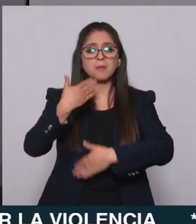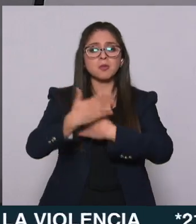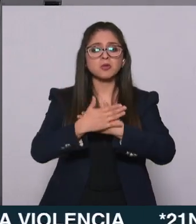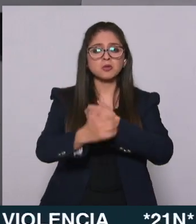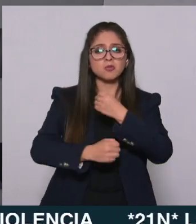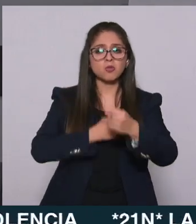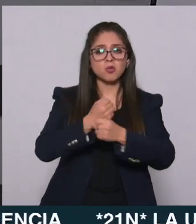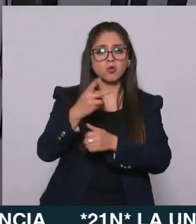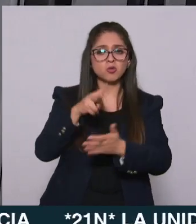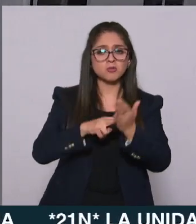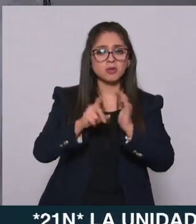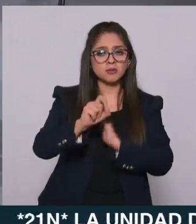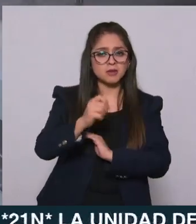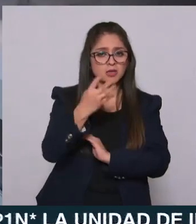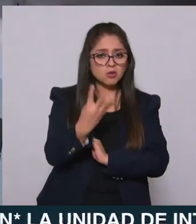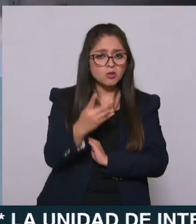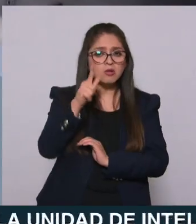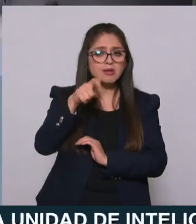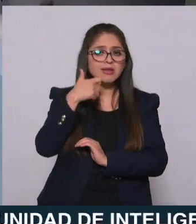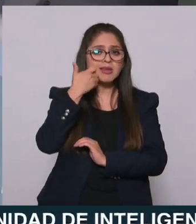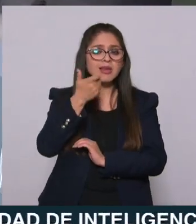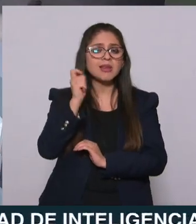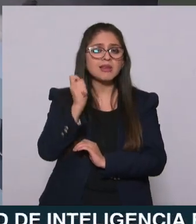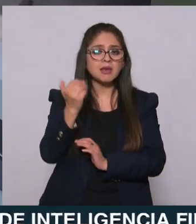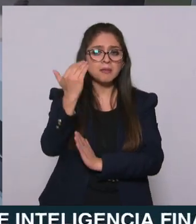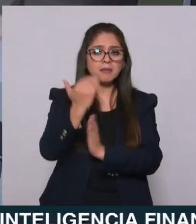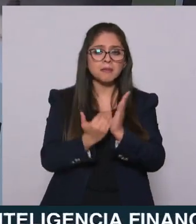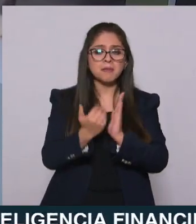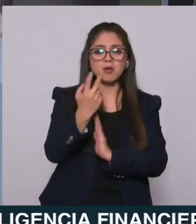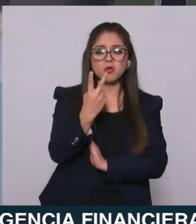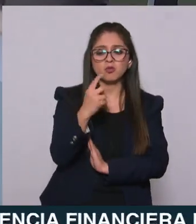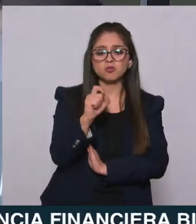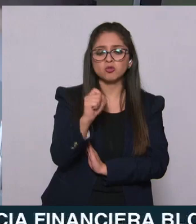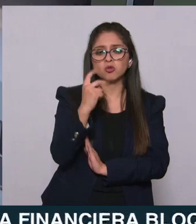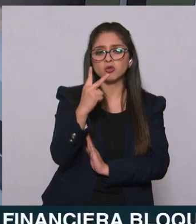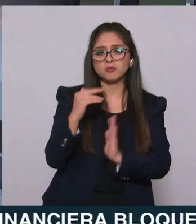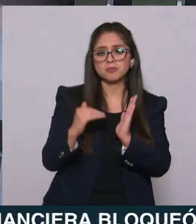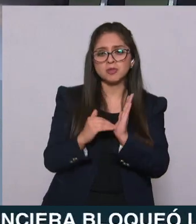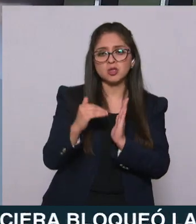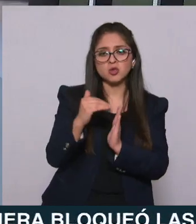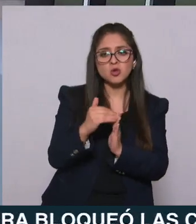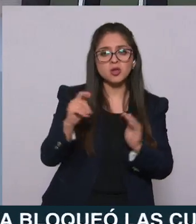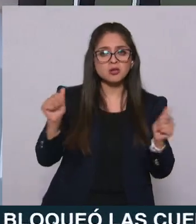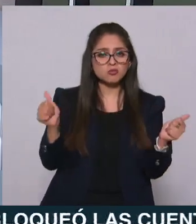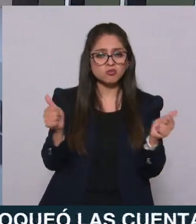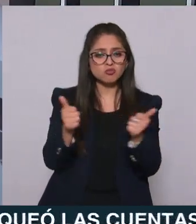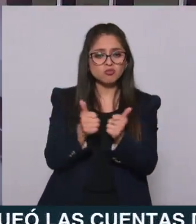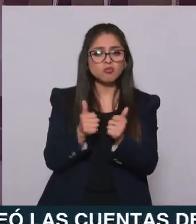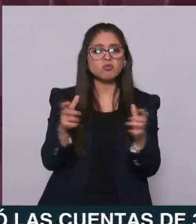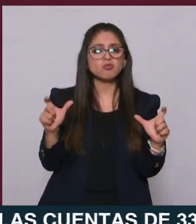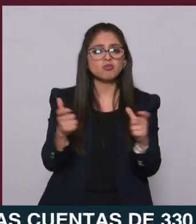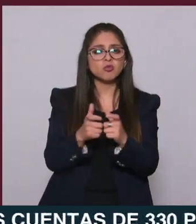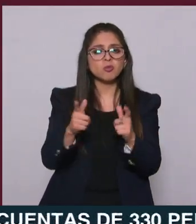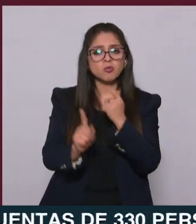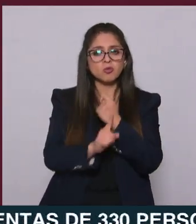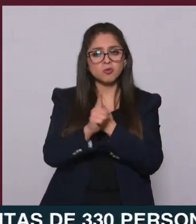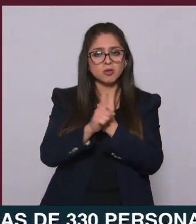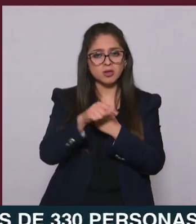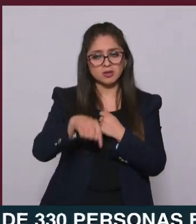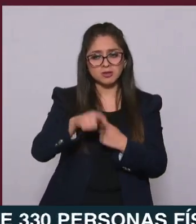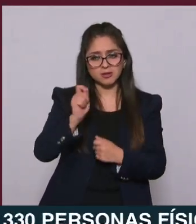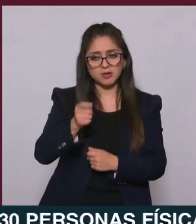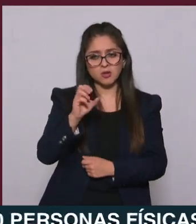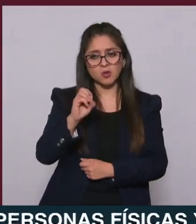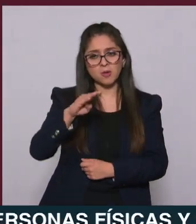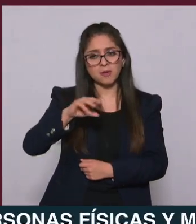con este Programa Nacional de Vivienda es disminuir a 2.2 millones el rezago de vivienda en todo el país. Román Meyer